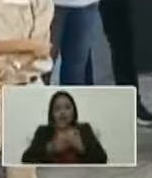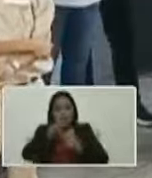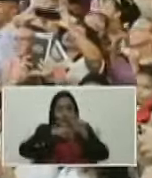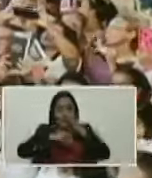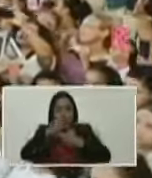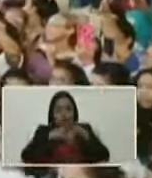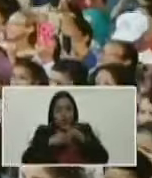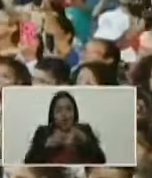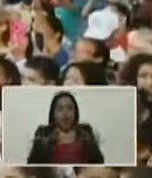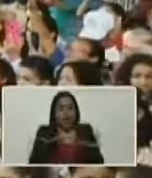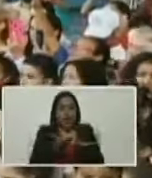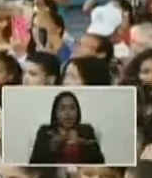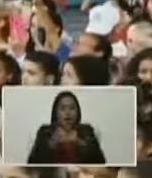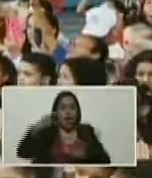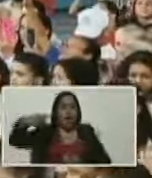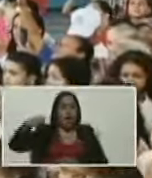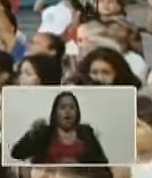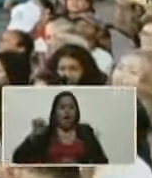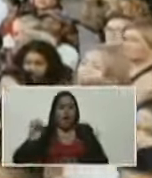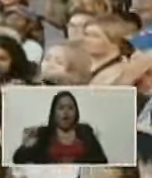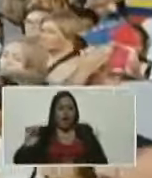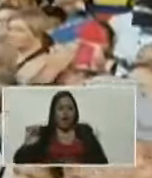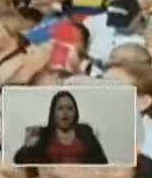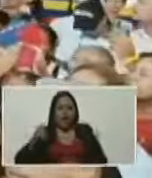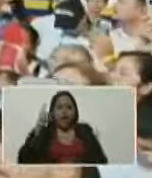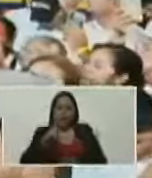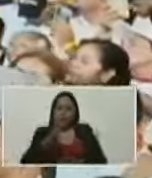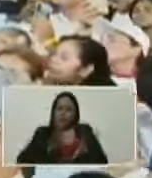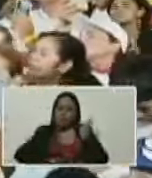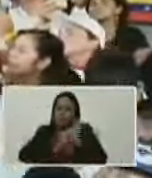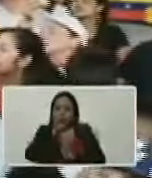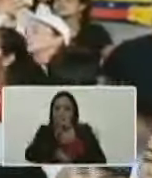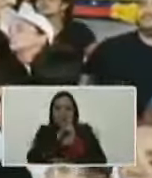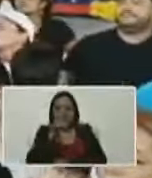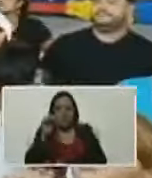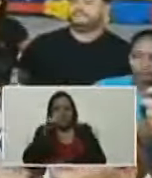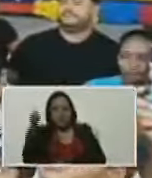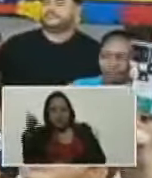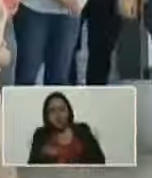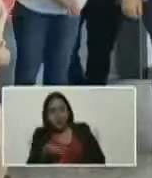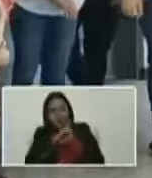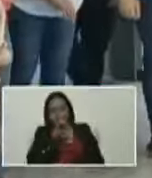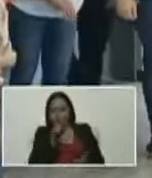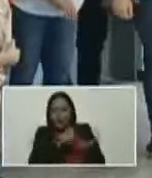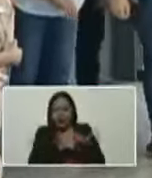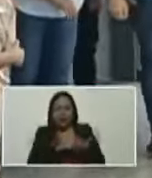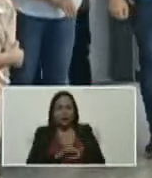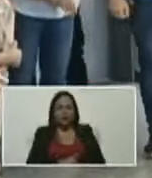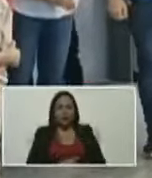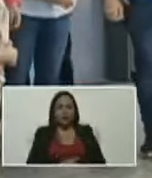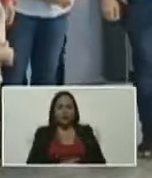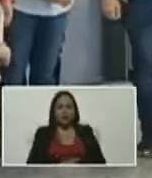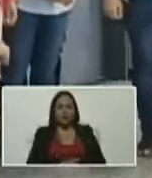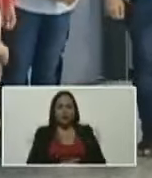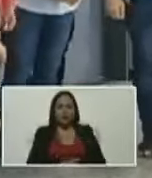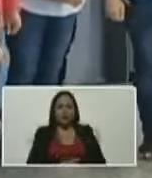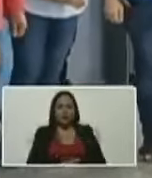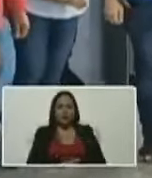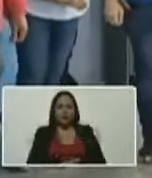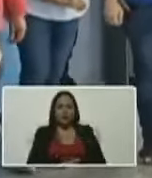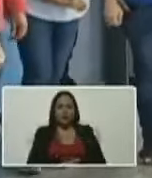alimentación escolar para su recuperación hasta el 100%. Así es. porque